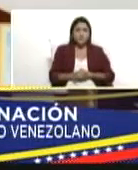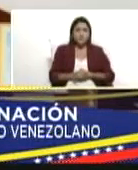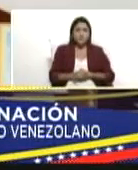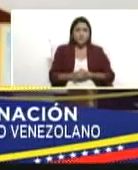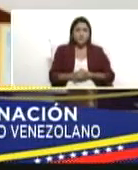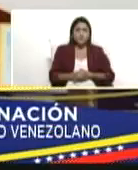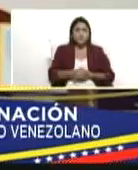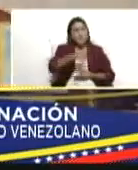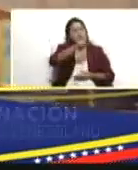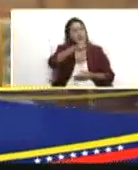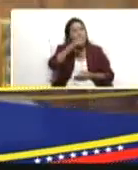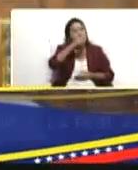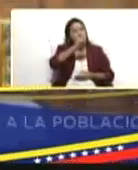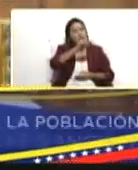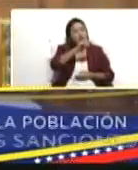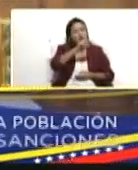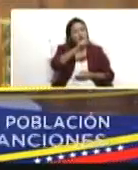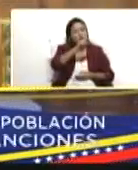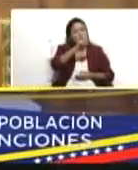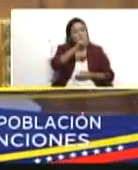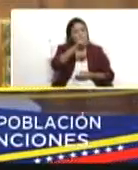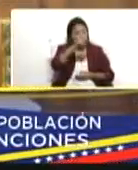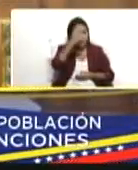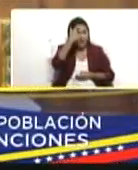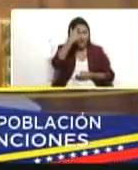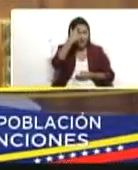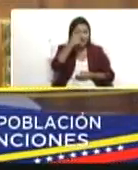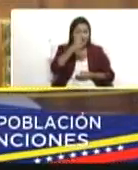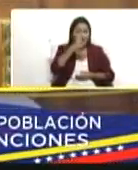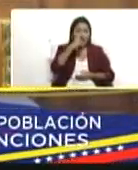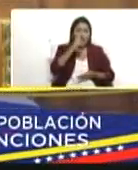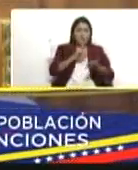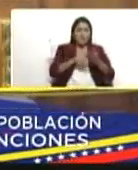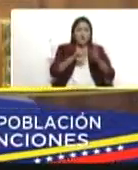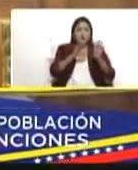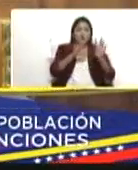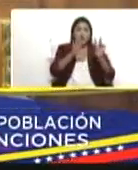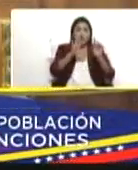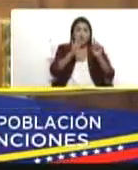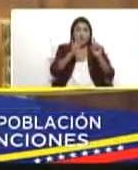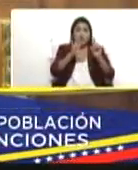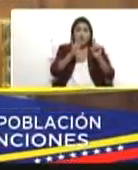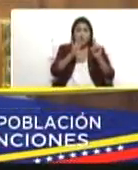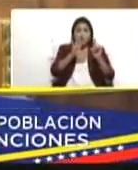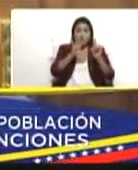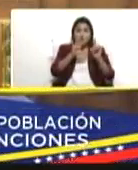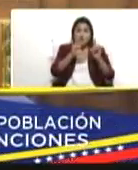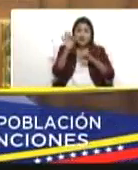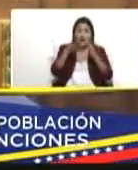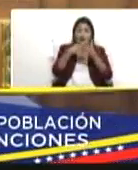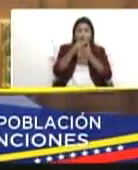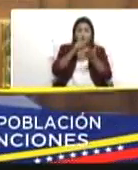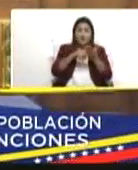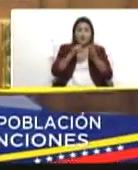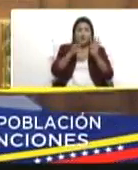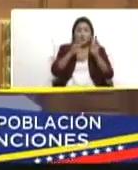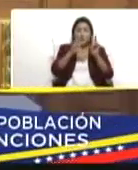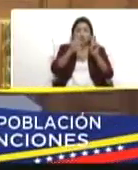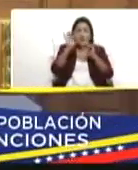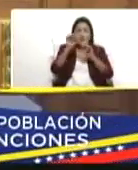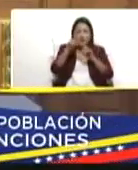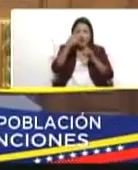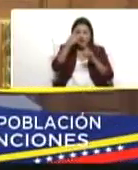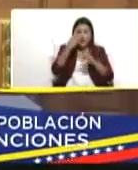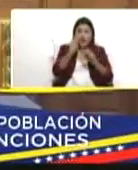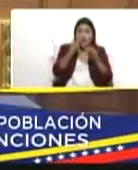Soto roja usted que en los años 60 70 80 vio tantas traiciones